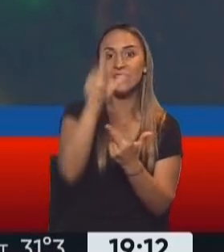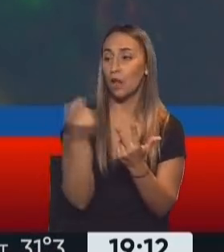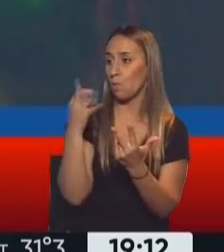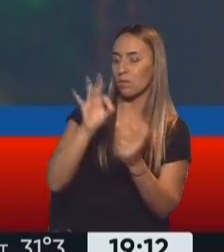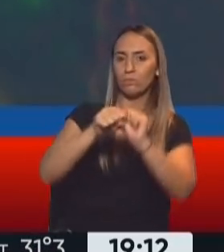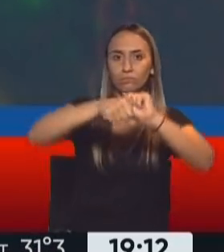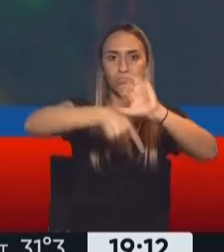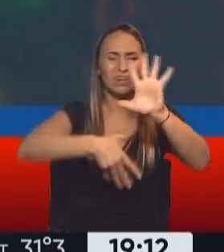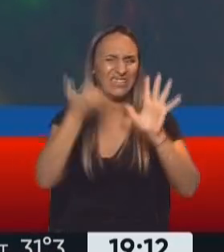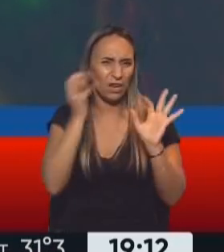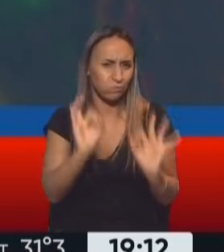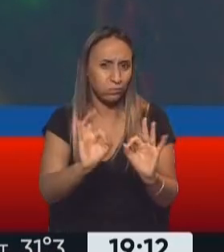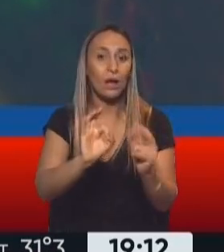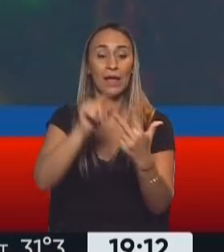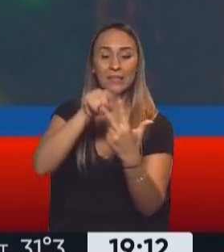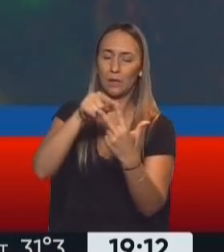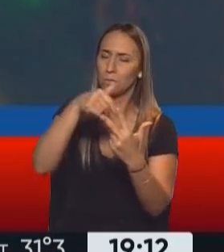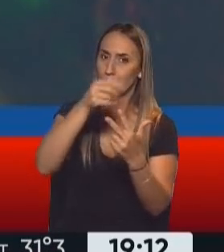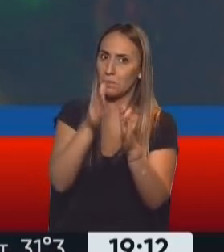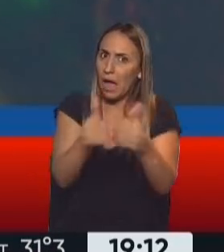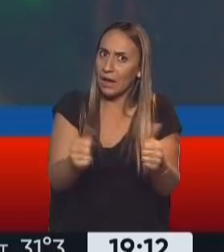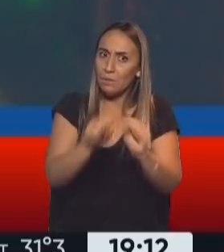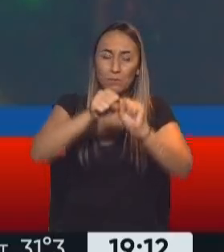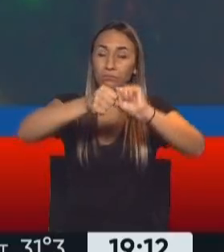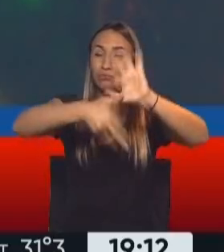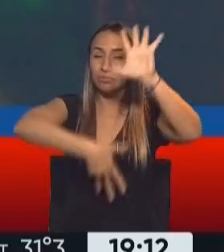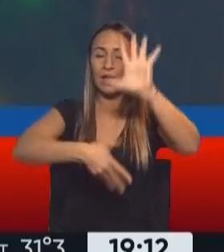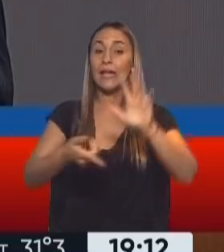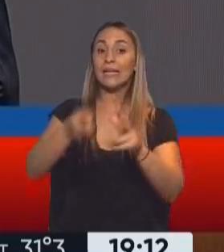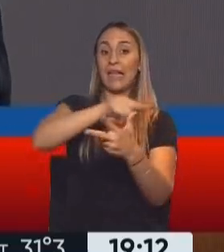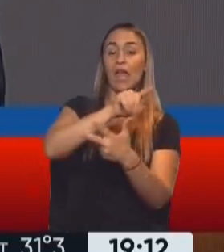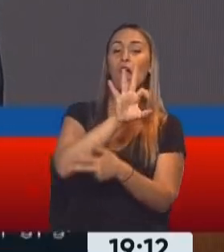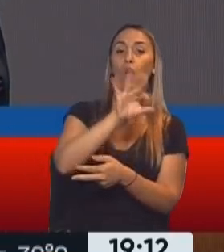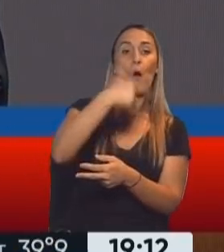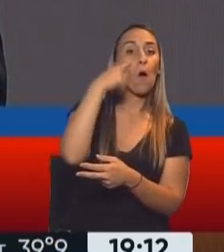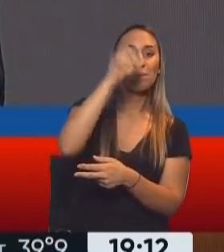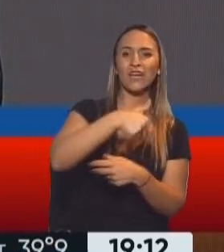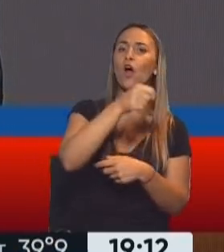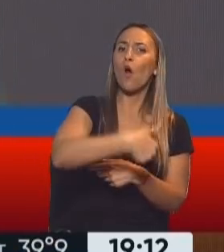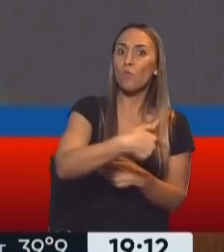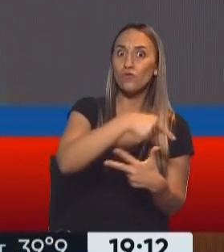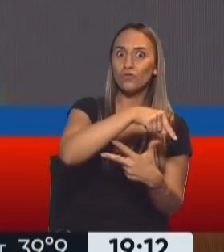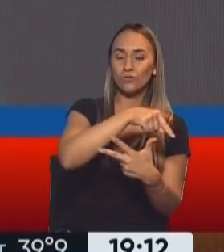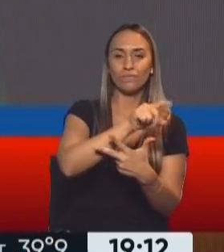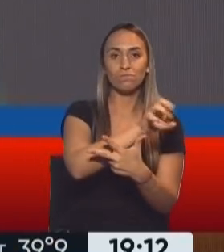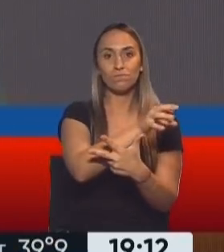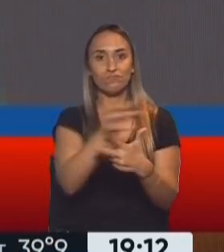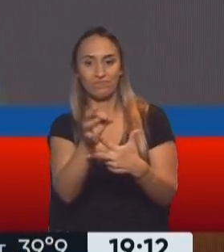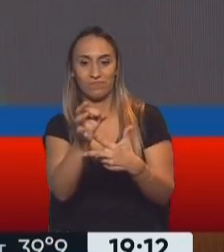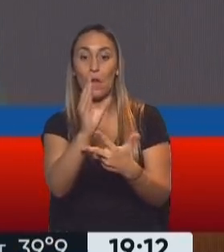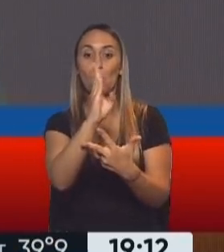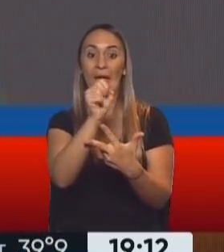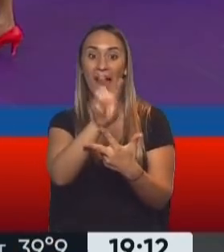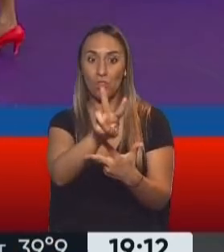sí se ha encontrado que es mucho más contagiosa que la Omicron original. Lo que sería, por supuesto, para las personas propensas a afecciones